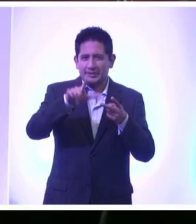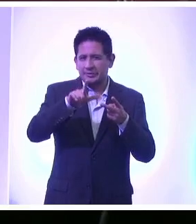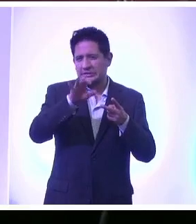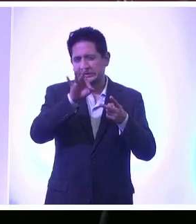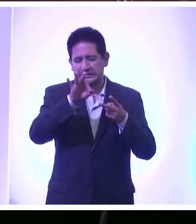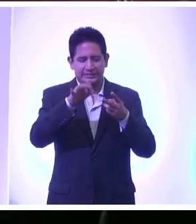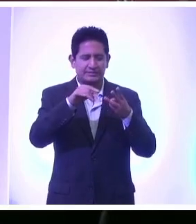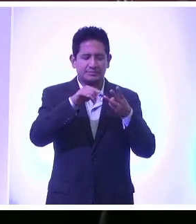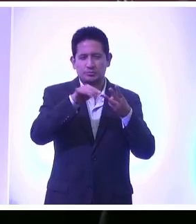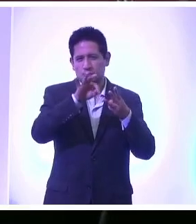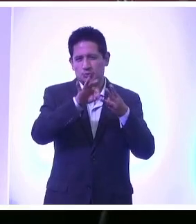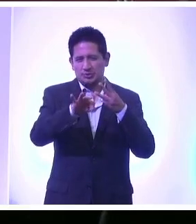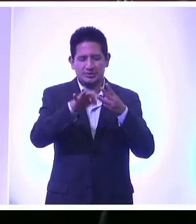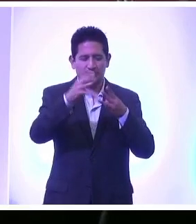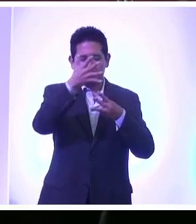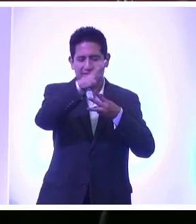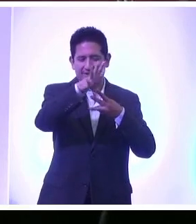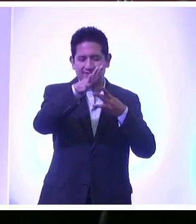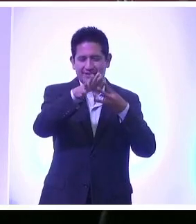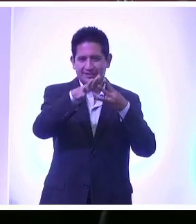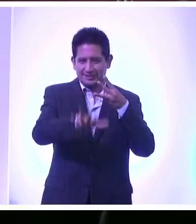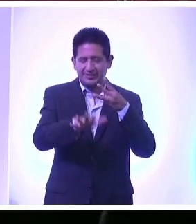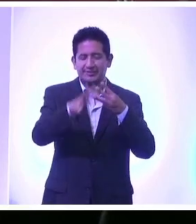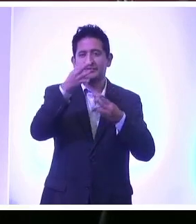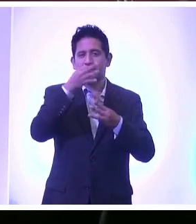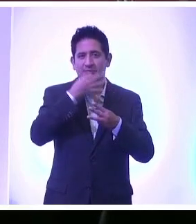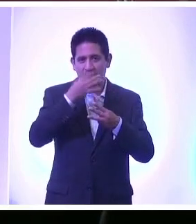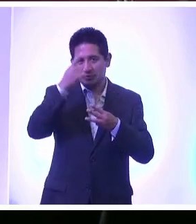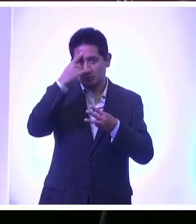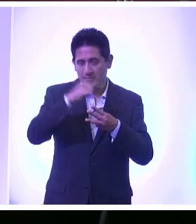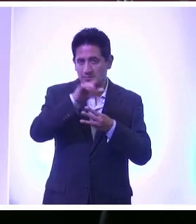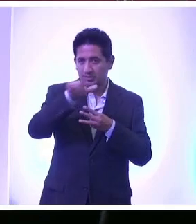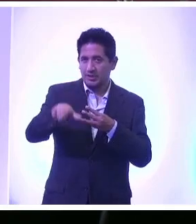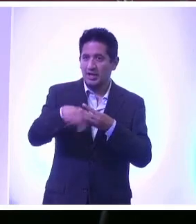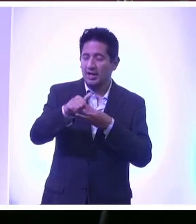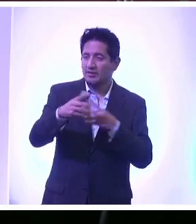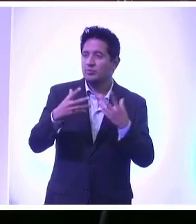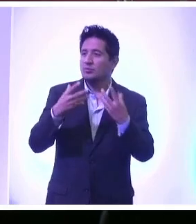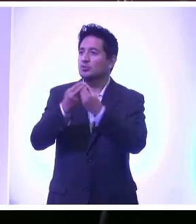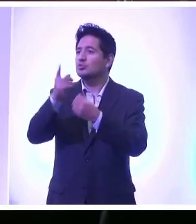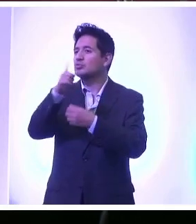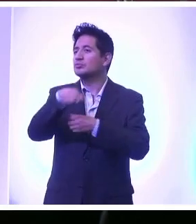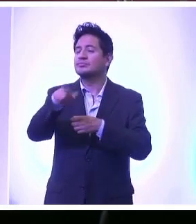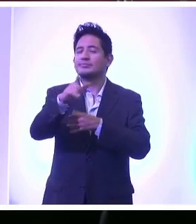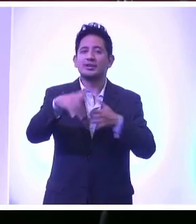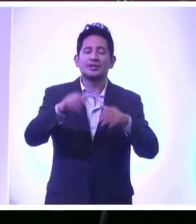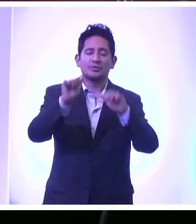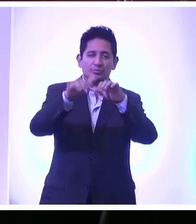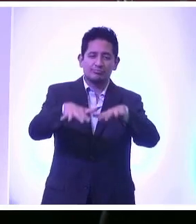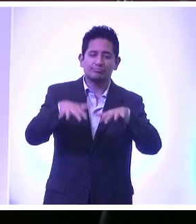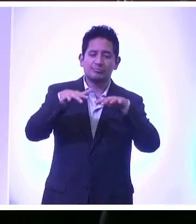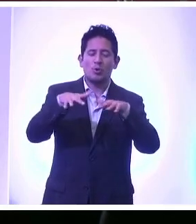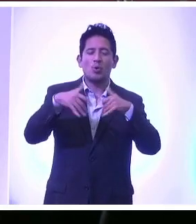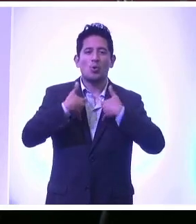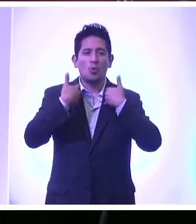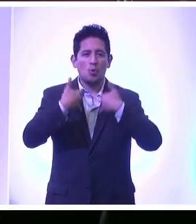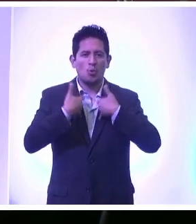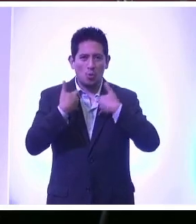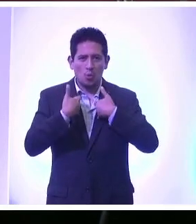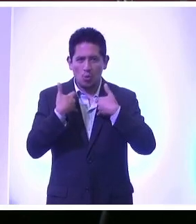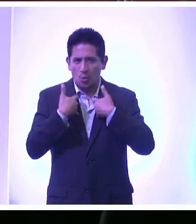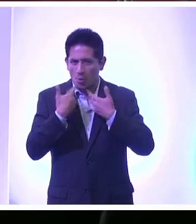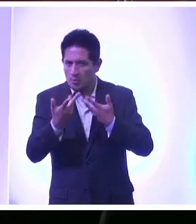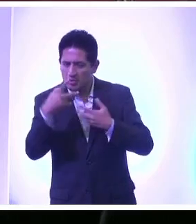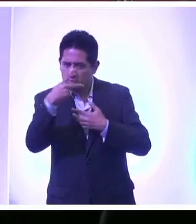10 minutos y y enseguida podemos entrar al diálogo con los jóvenes para saber también qué es lo que hay de interés y